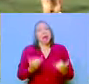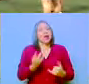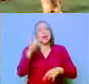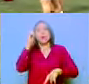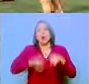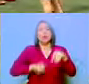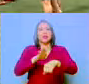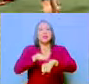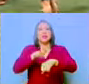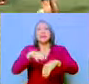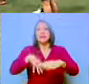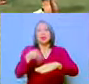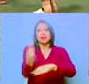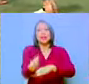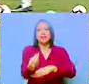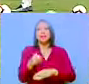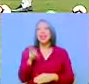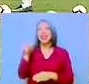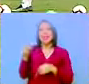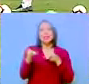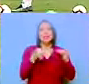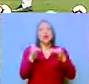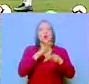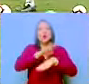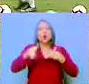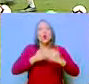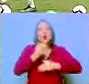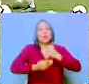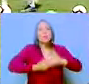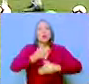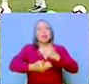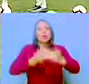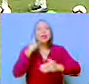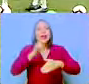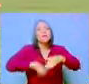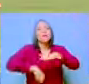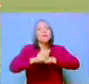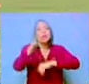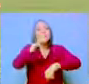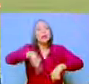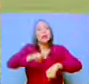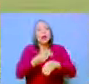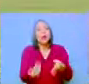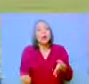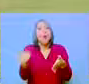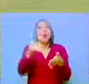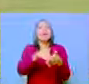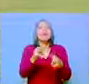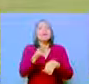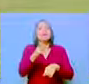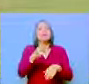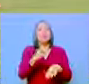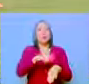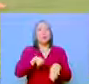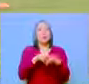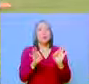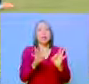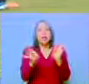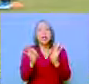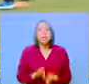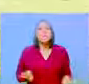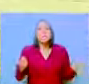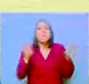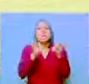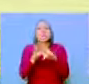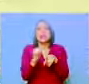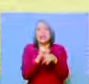permiso gálvez explicó todo el proceso que debe seguirse para que el fútbol nacional regrese y lo importante de aplicar estos